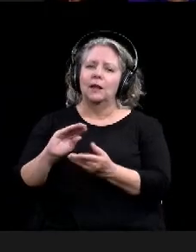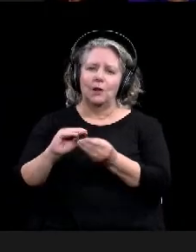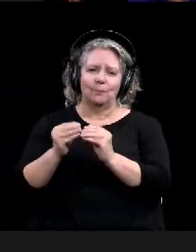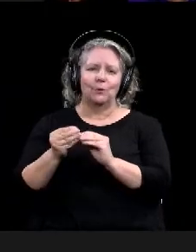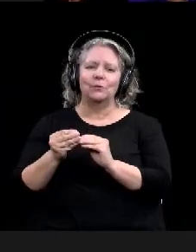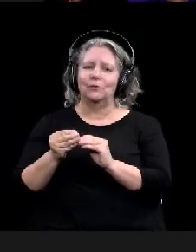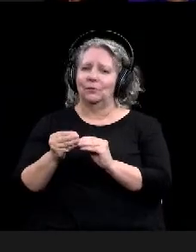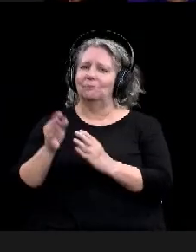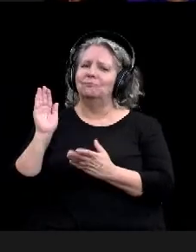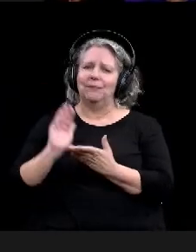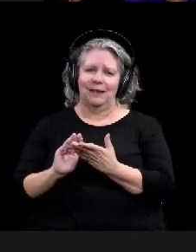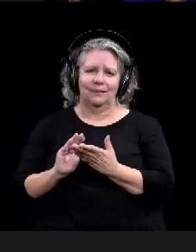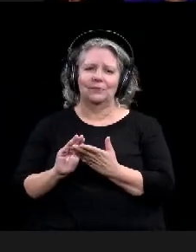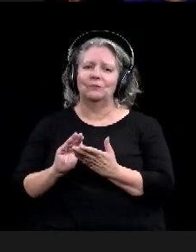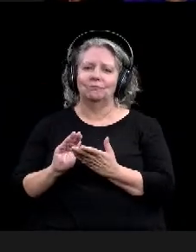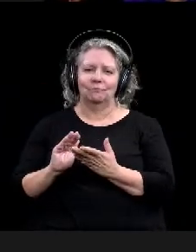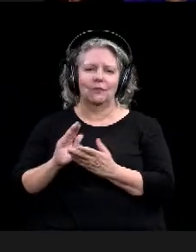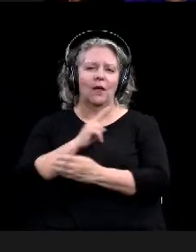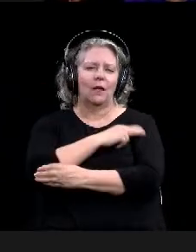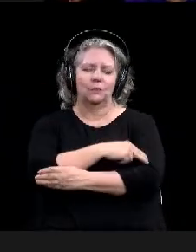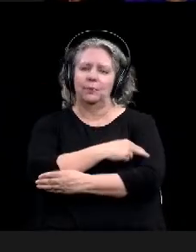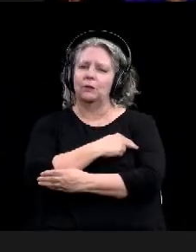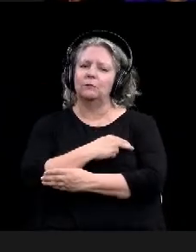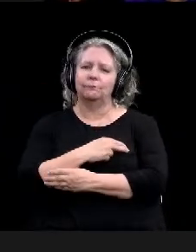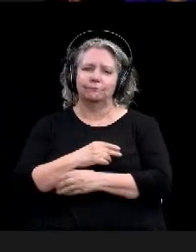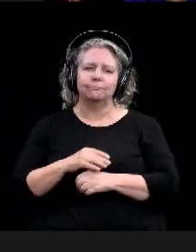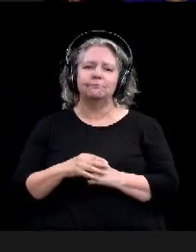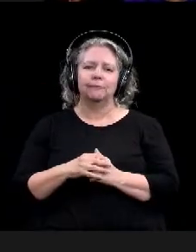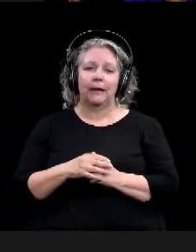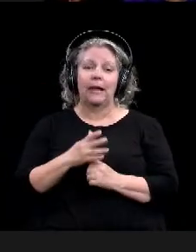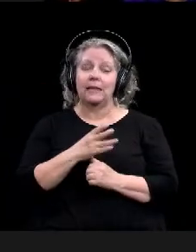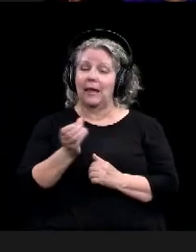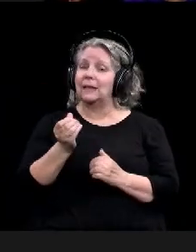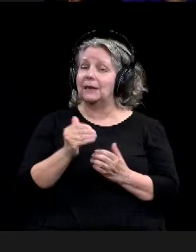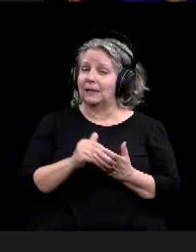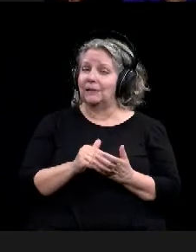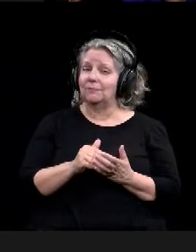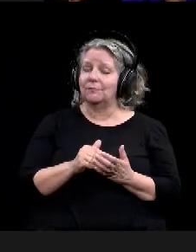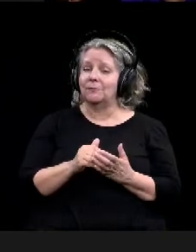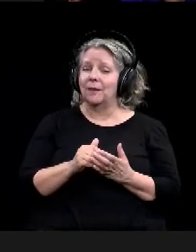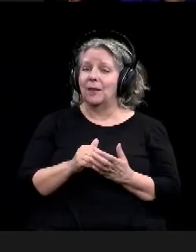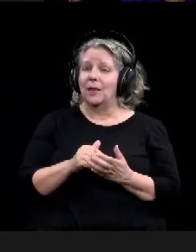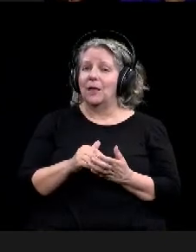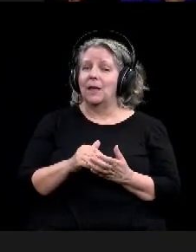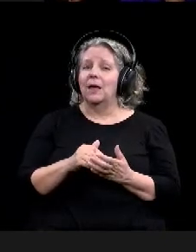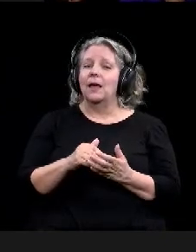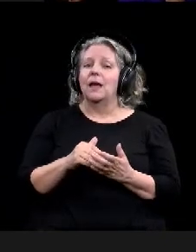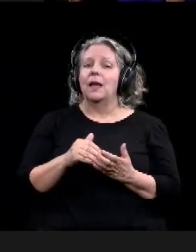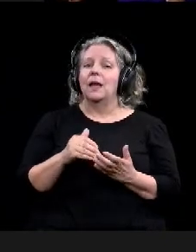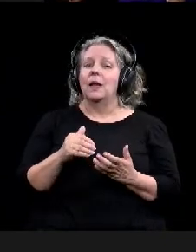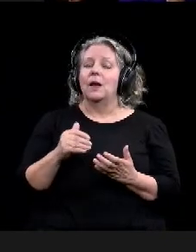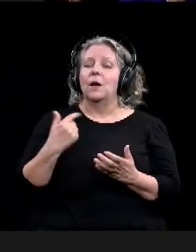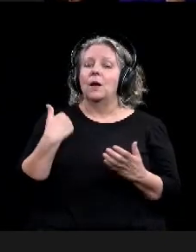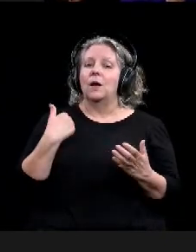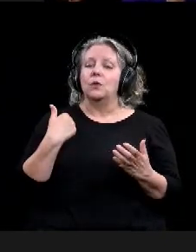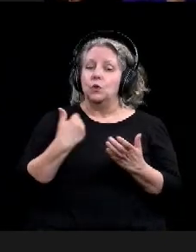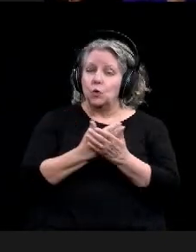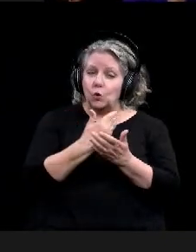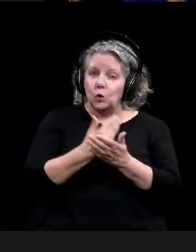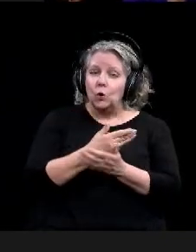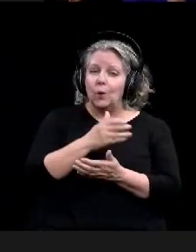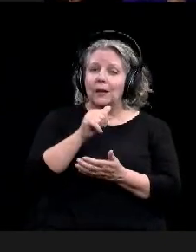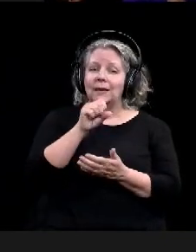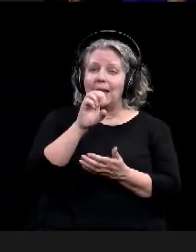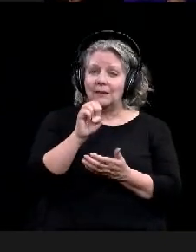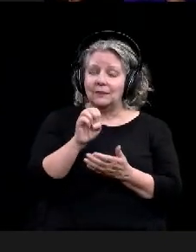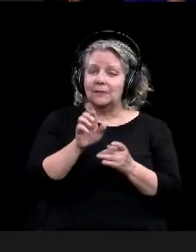fueron bien han sido hospitalizados esos números han bajado hay más que